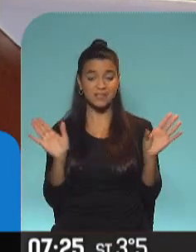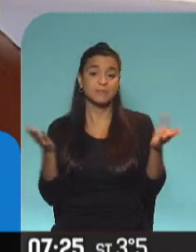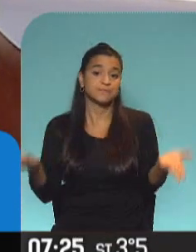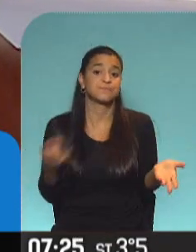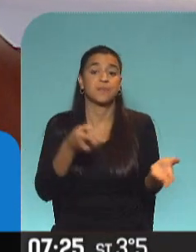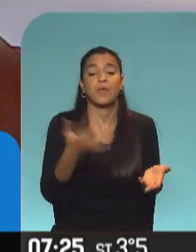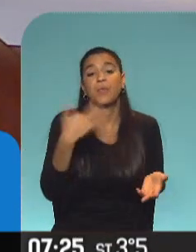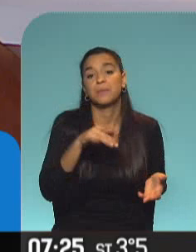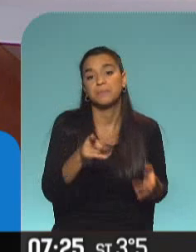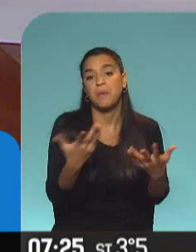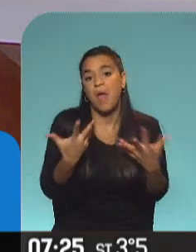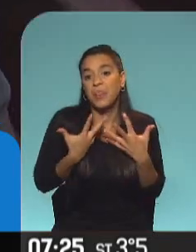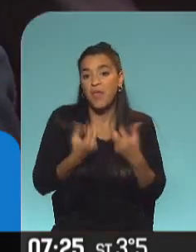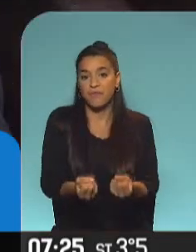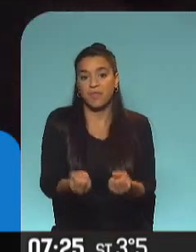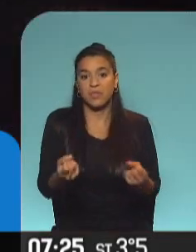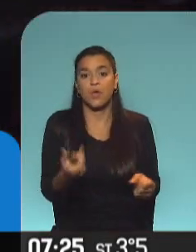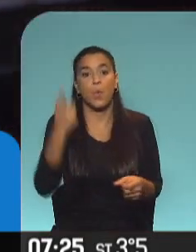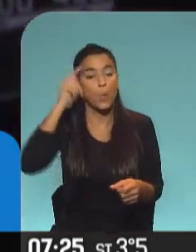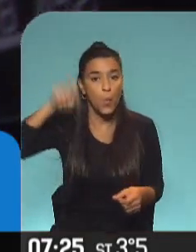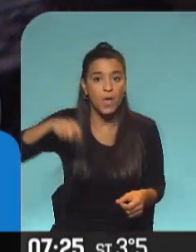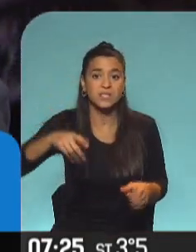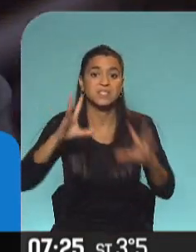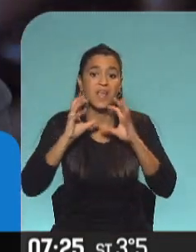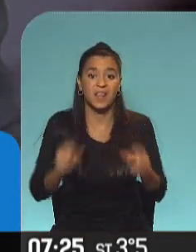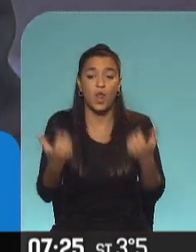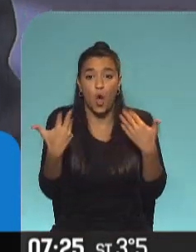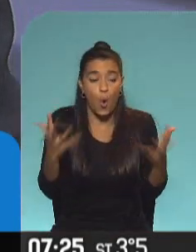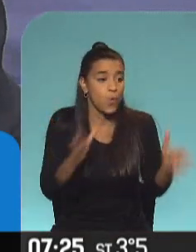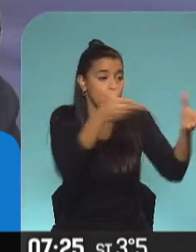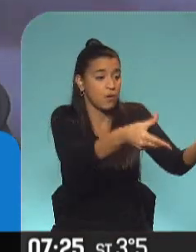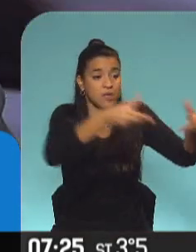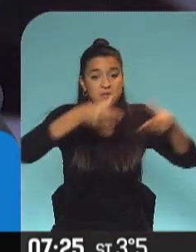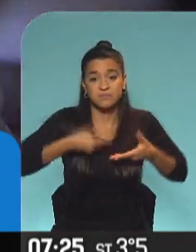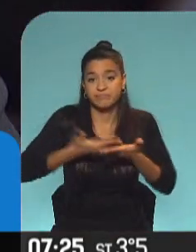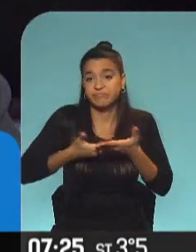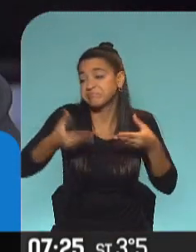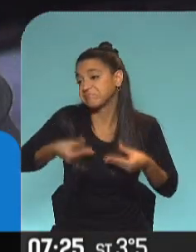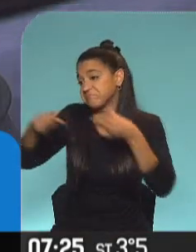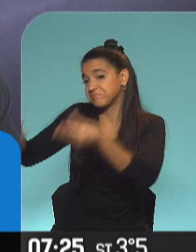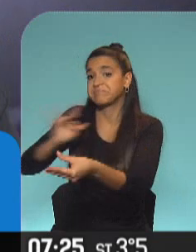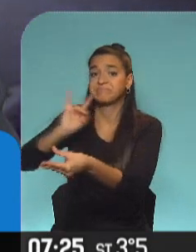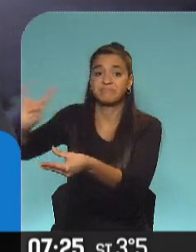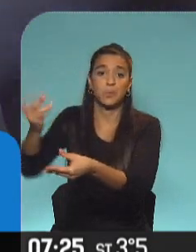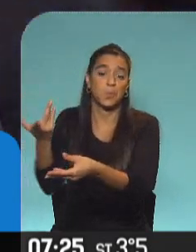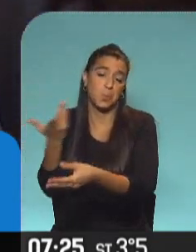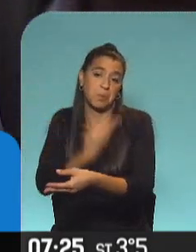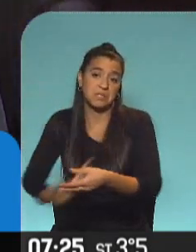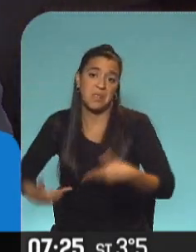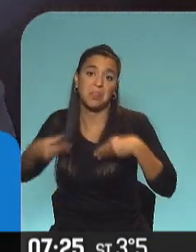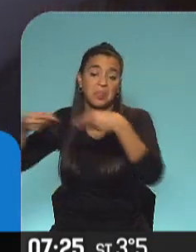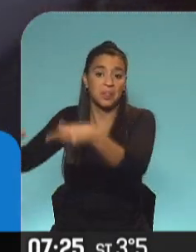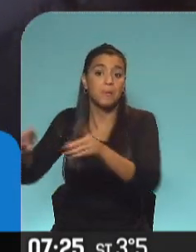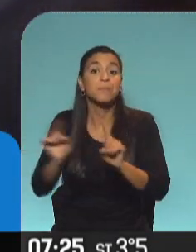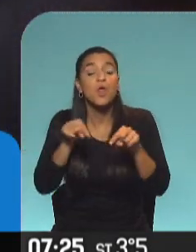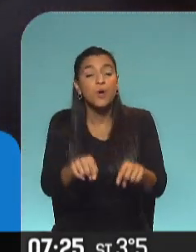tiene elementos como para defenderse en un juzgado. El secretario era lógico que cuando le llevaban una carpeta se la pasara a su jefe directo. No está